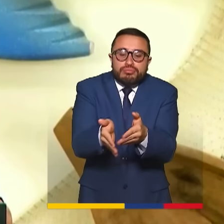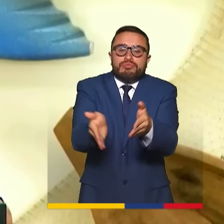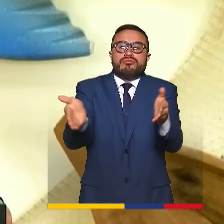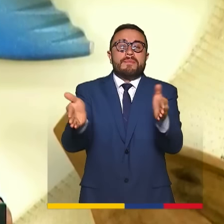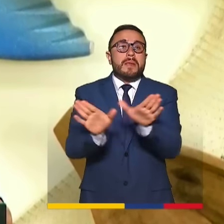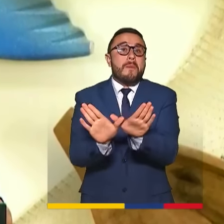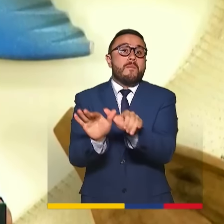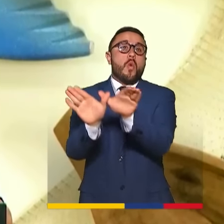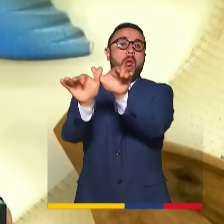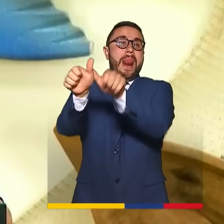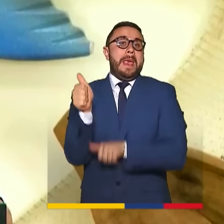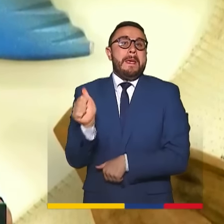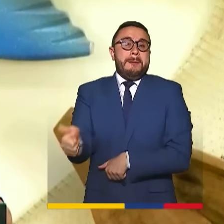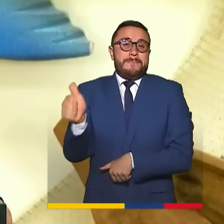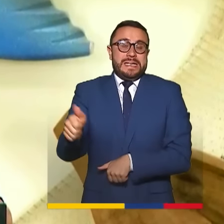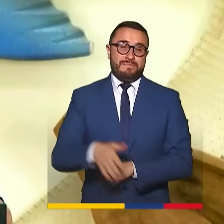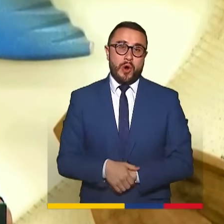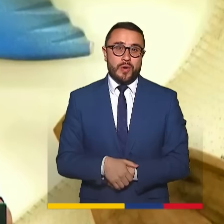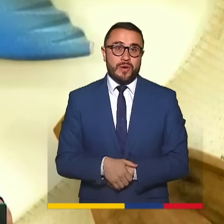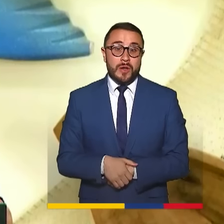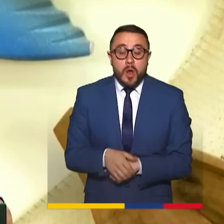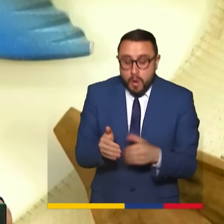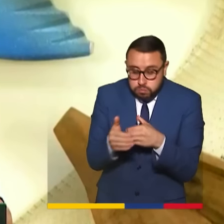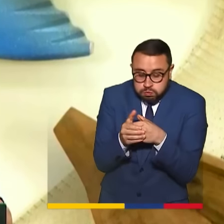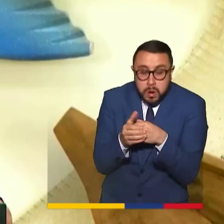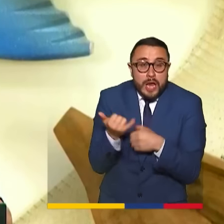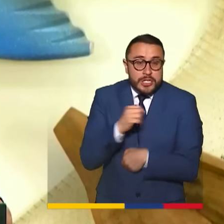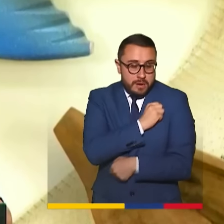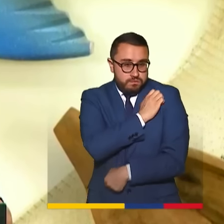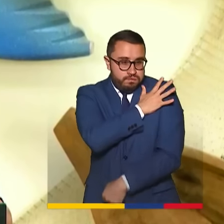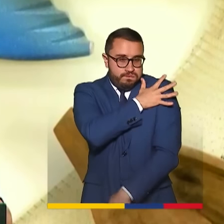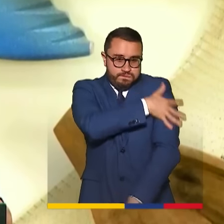ya secas las alas multicolores.